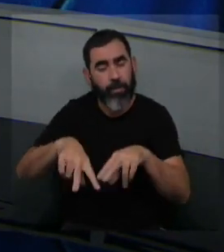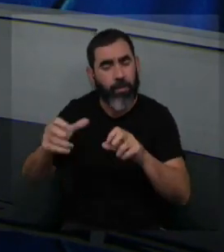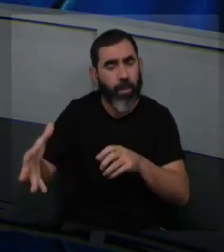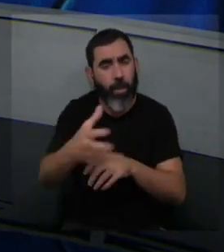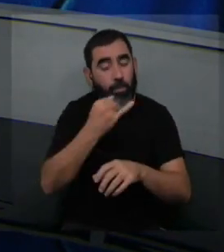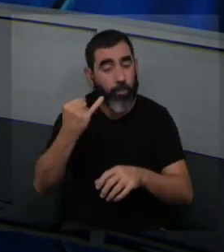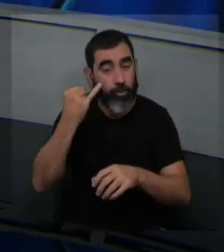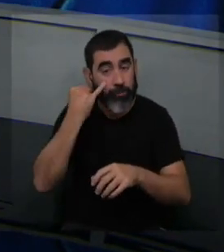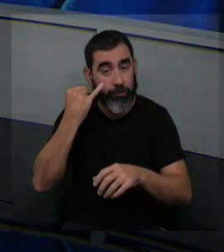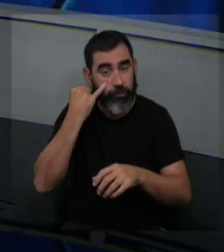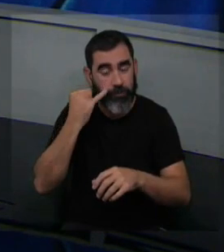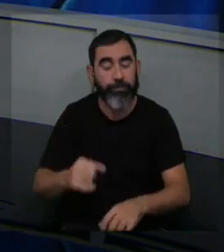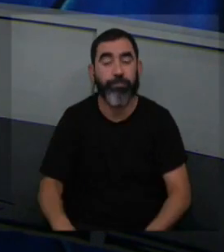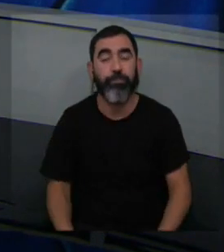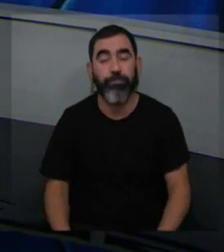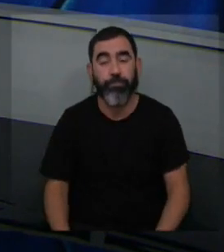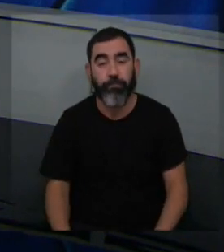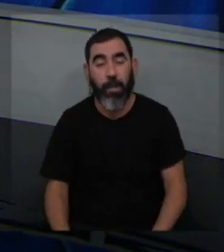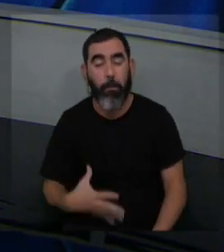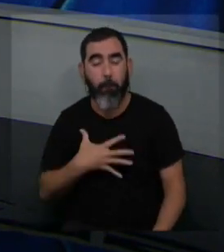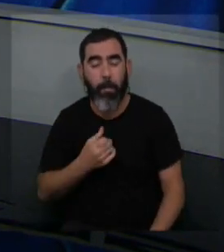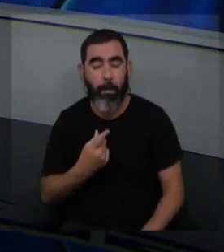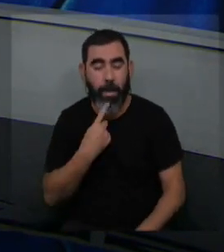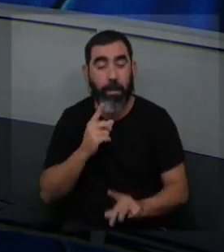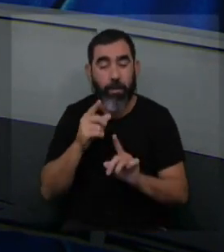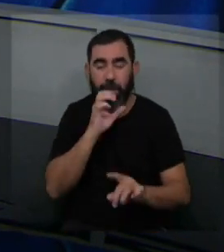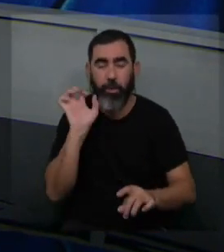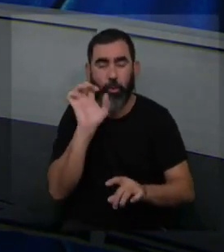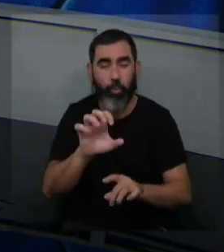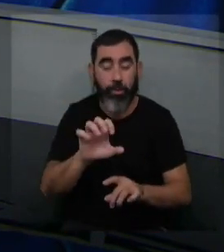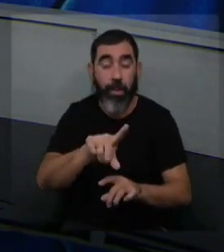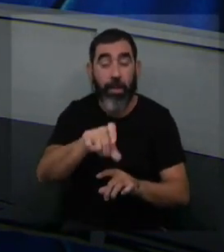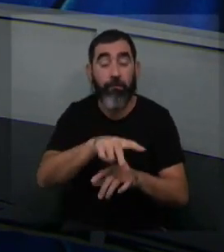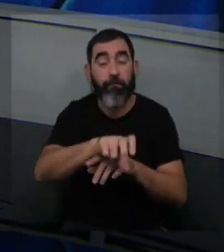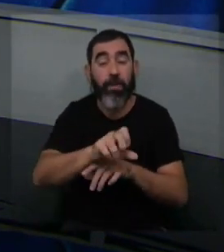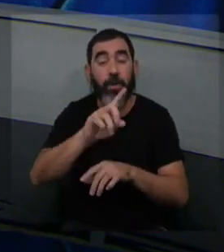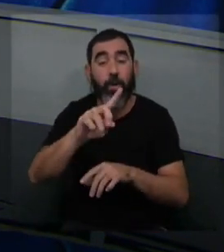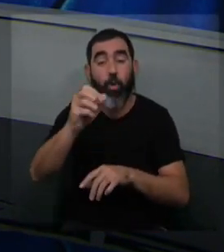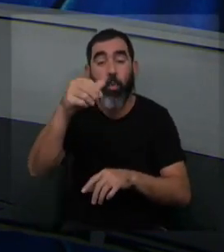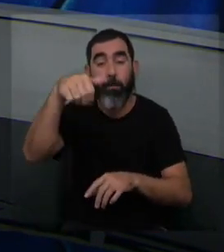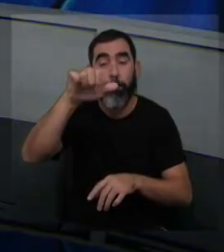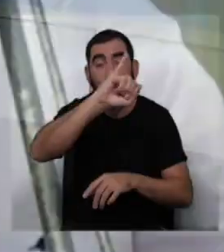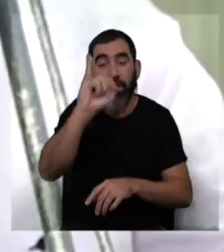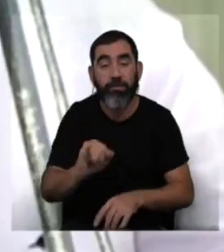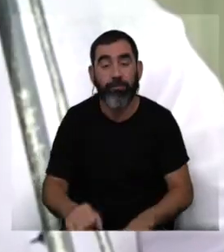contra el ex senador es su amiga y es blanca, además de insultar allí al ex fiscal de corte Juan Gómez.